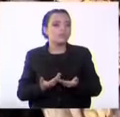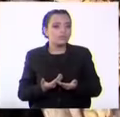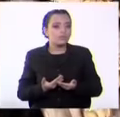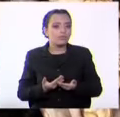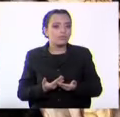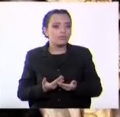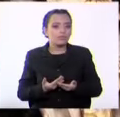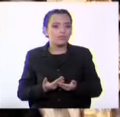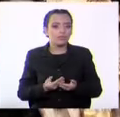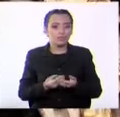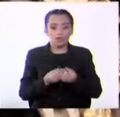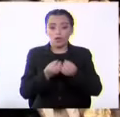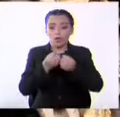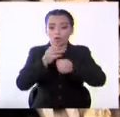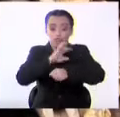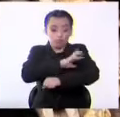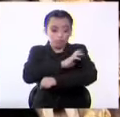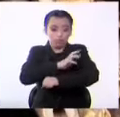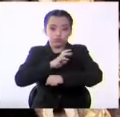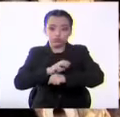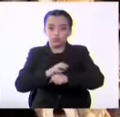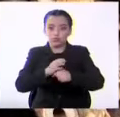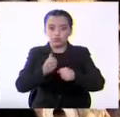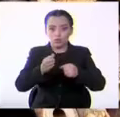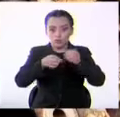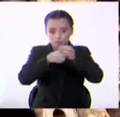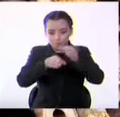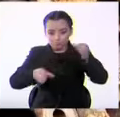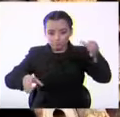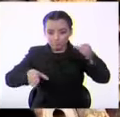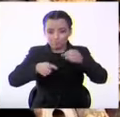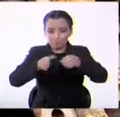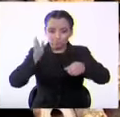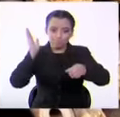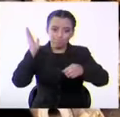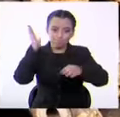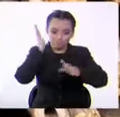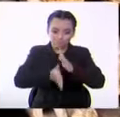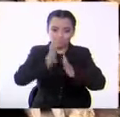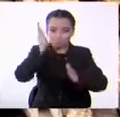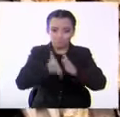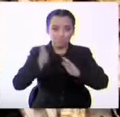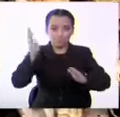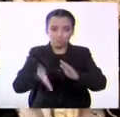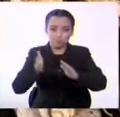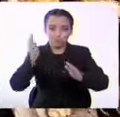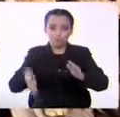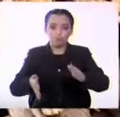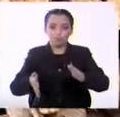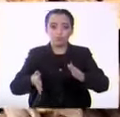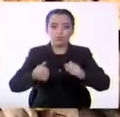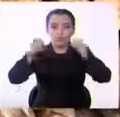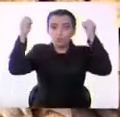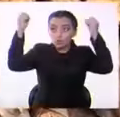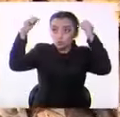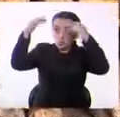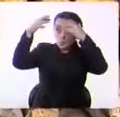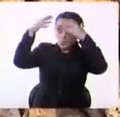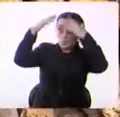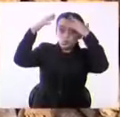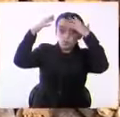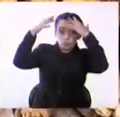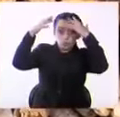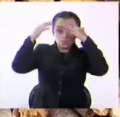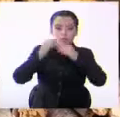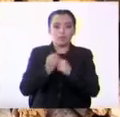leña, madera, sombra. Dependiendo de la especie, podríamos también utilizar sus hojas, sus flores,